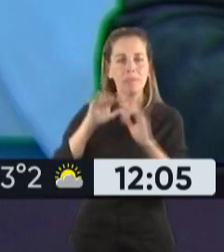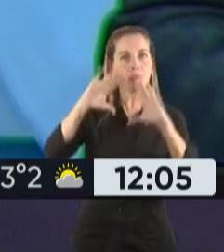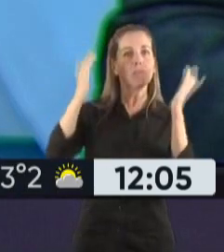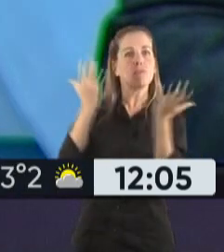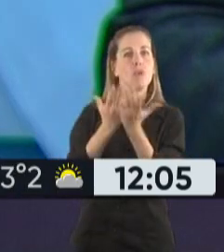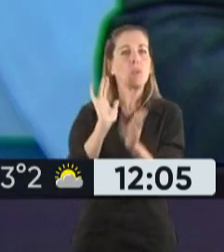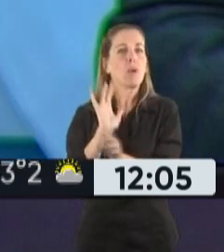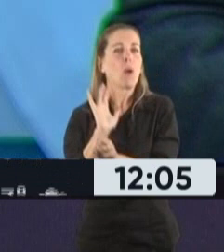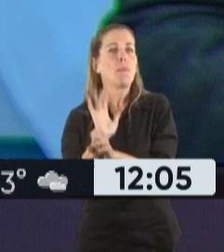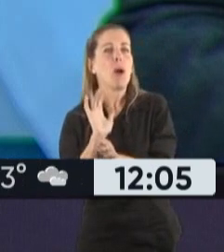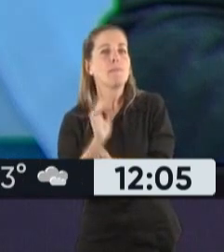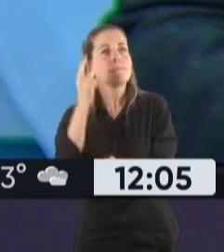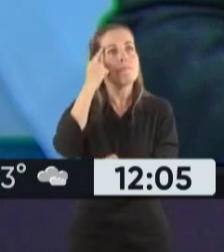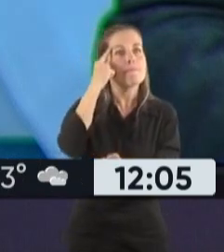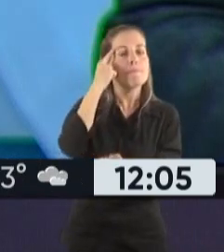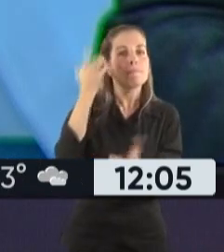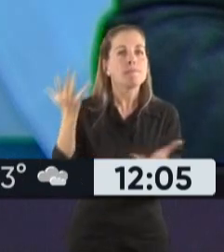encontrarle